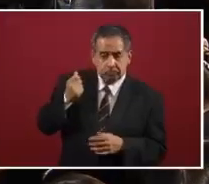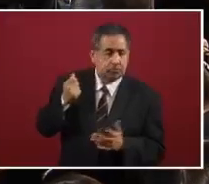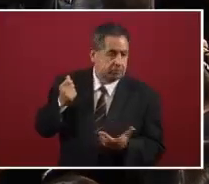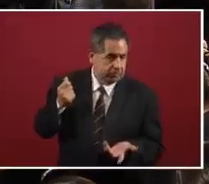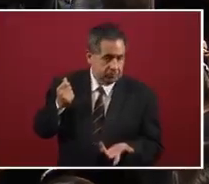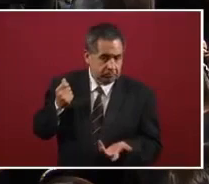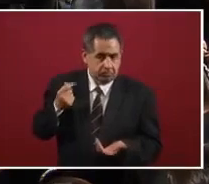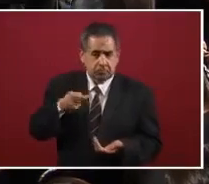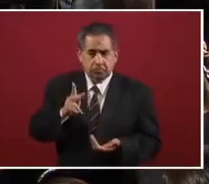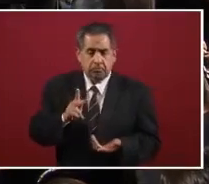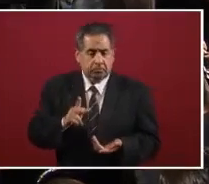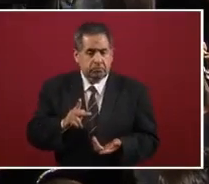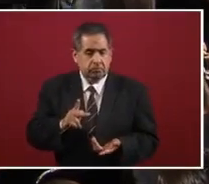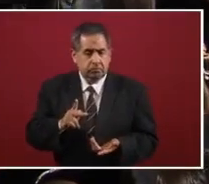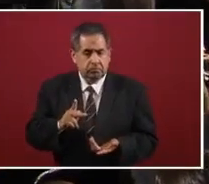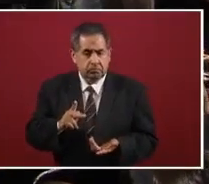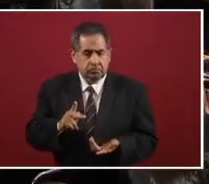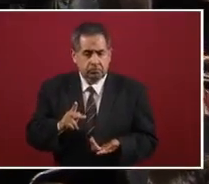pero